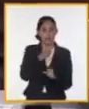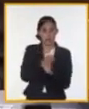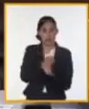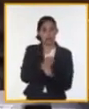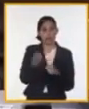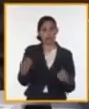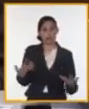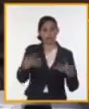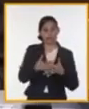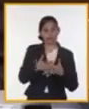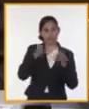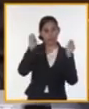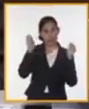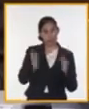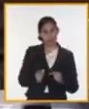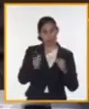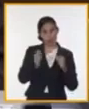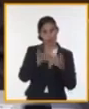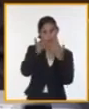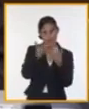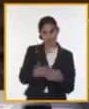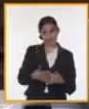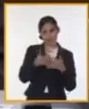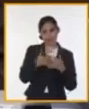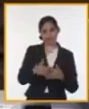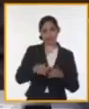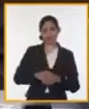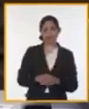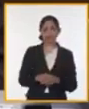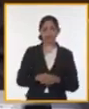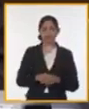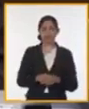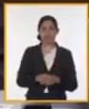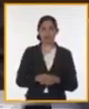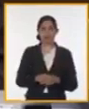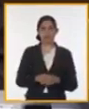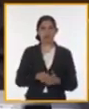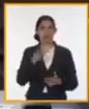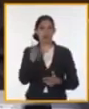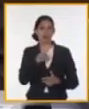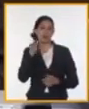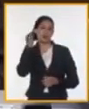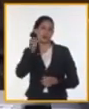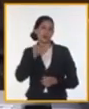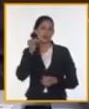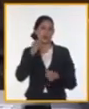actividad económica productiva. Y